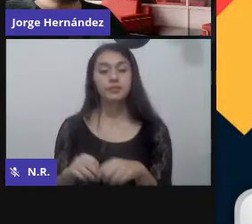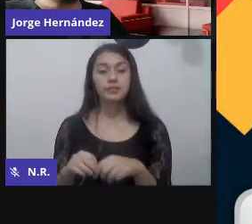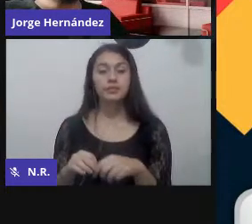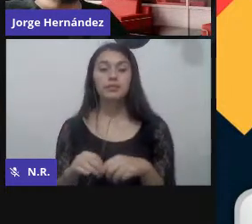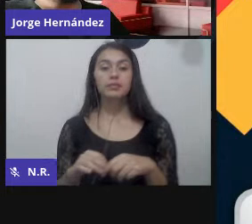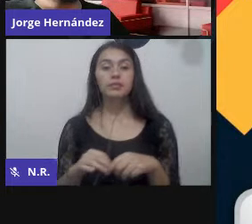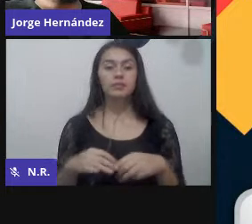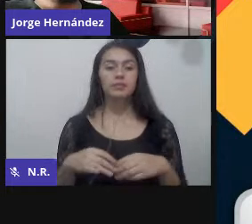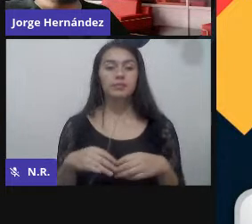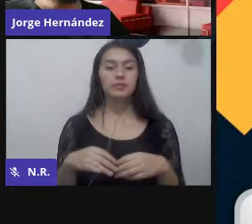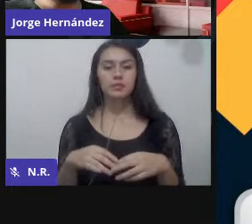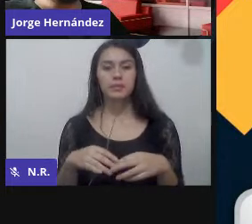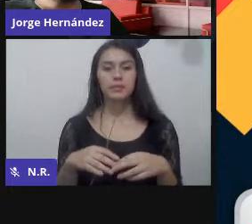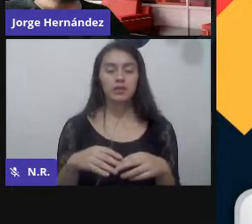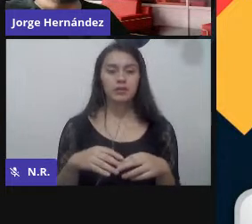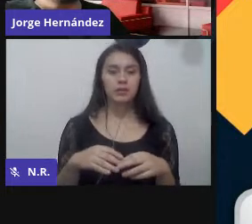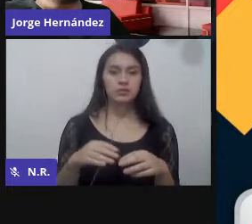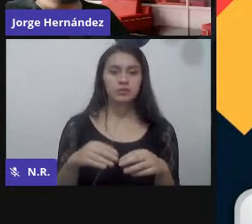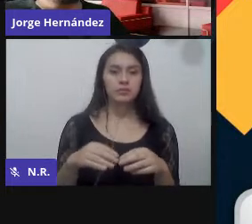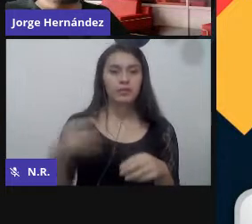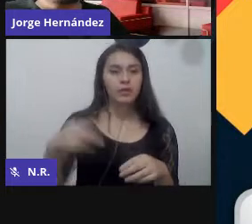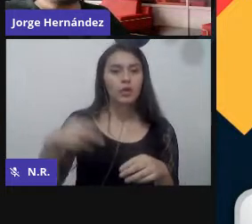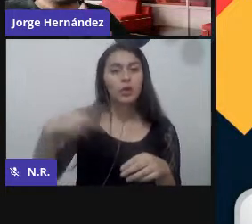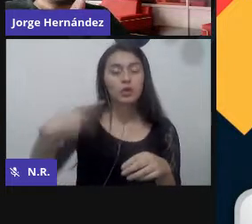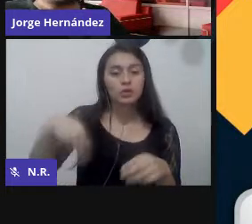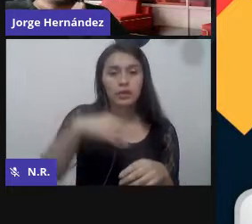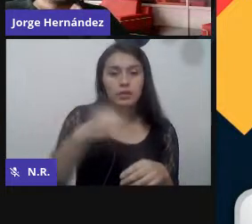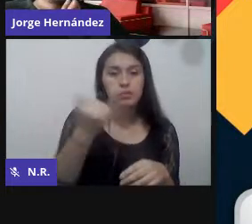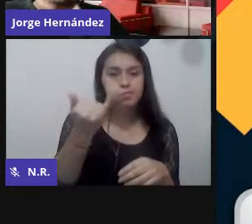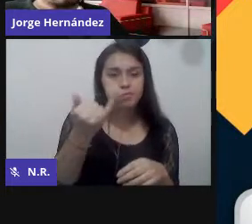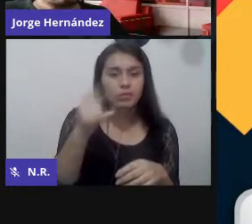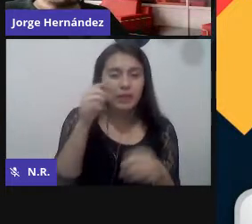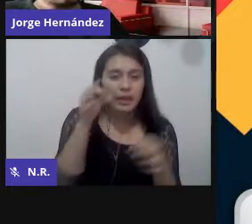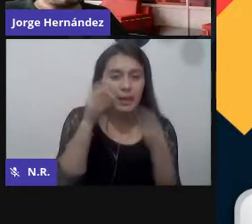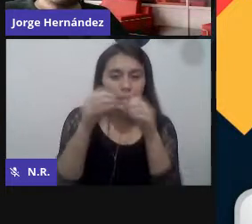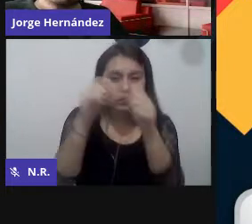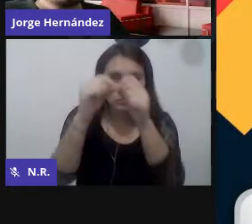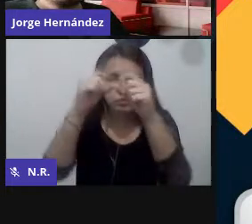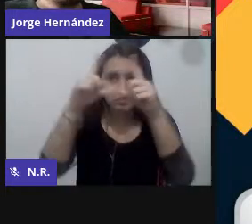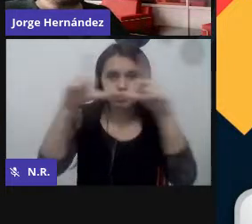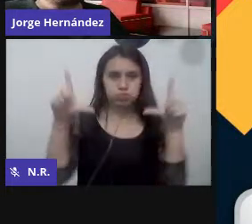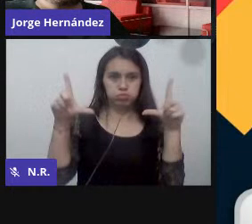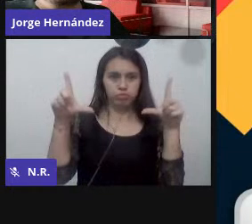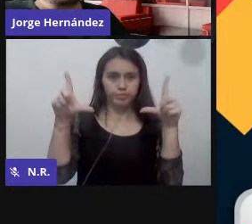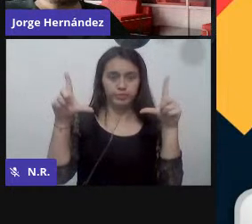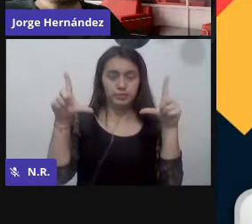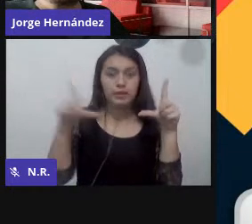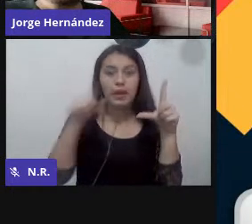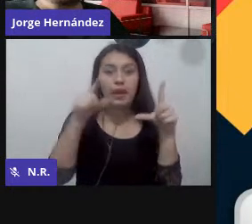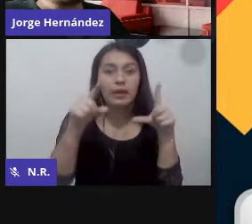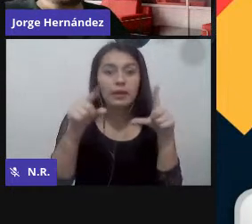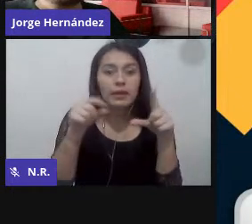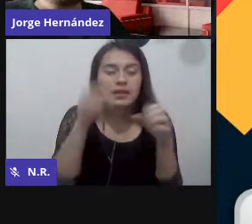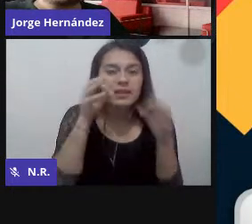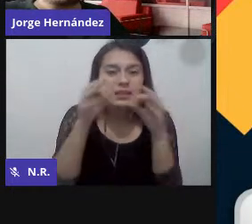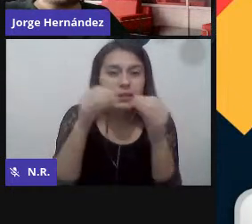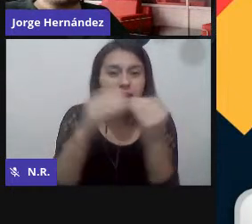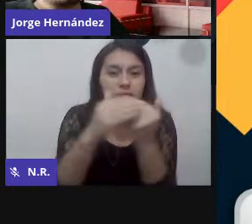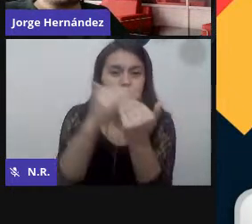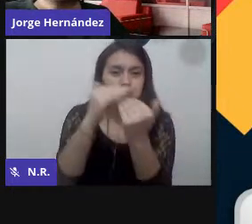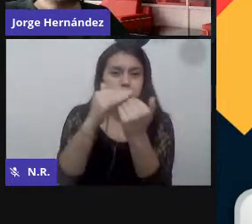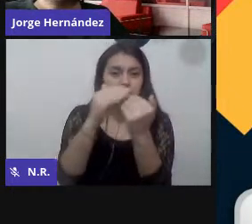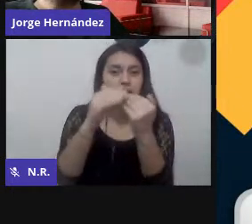Vamos a hacer un zoom ahora. Después de que ustedes colocan sus datos ahí, les va a aparecer esta pantalla, la